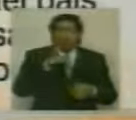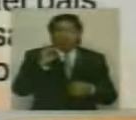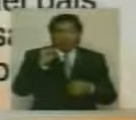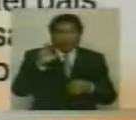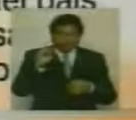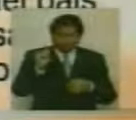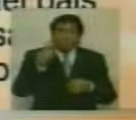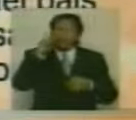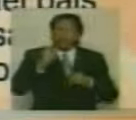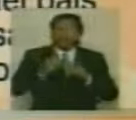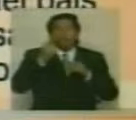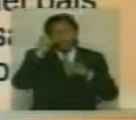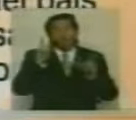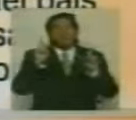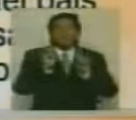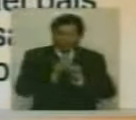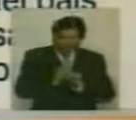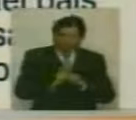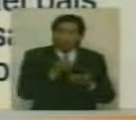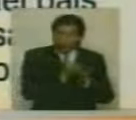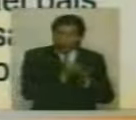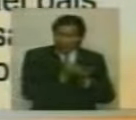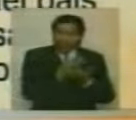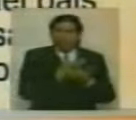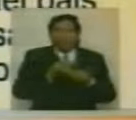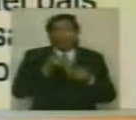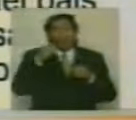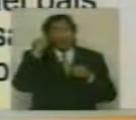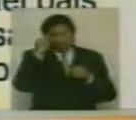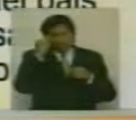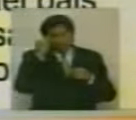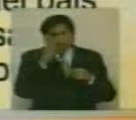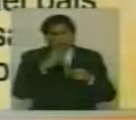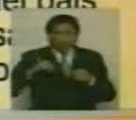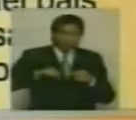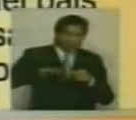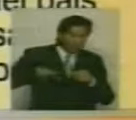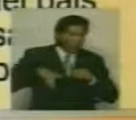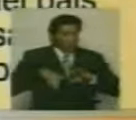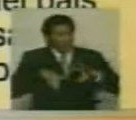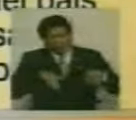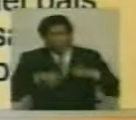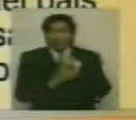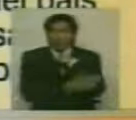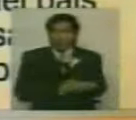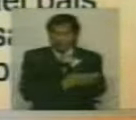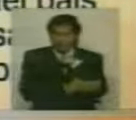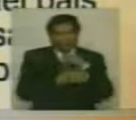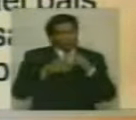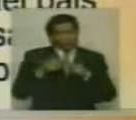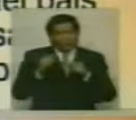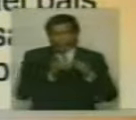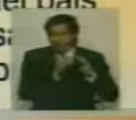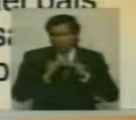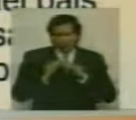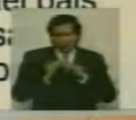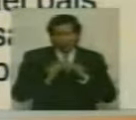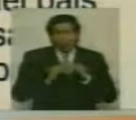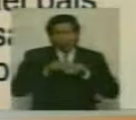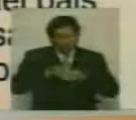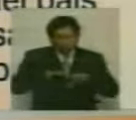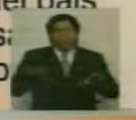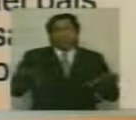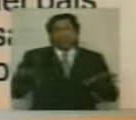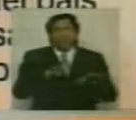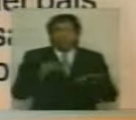un acuerdo económico entre el gobierno y las regiones del país para distribuir recursos y usarlos